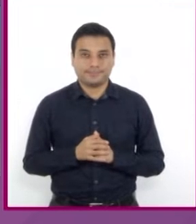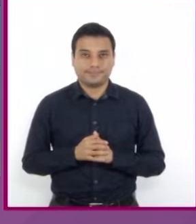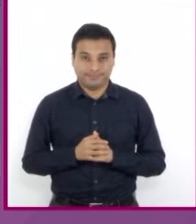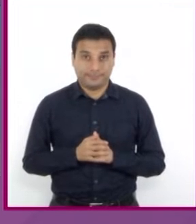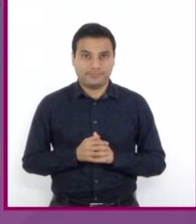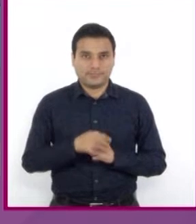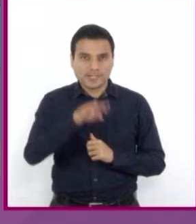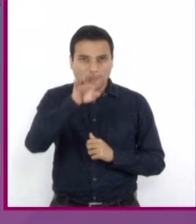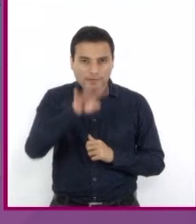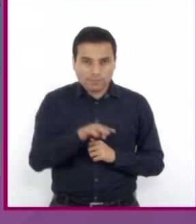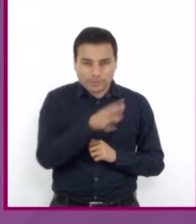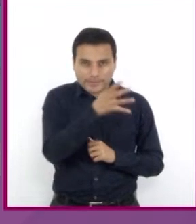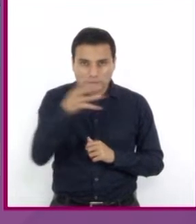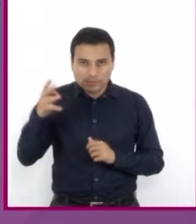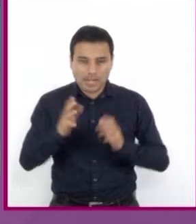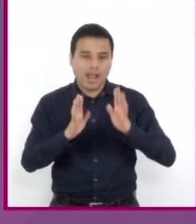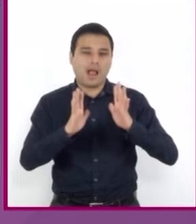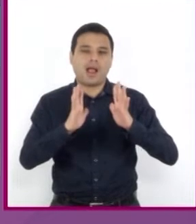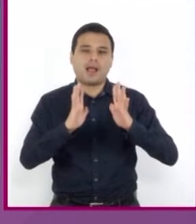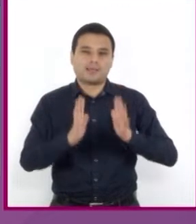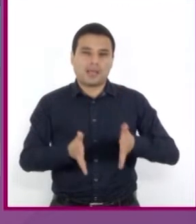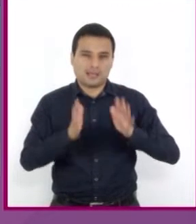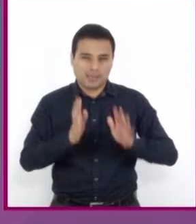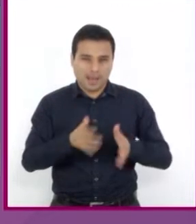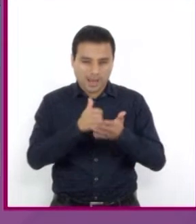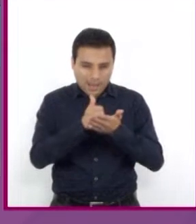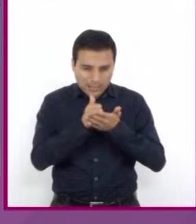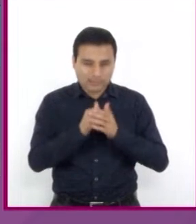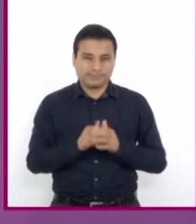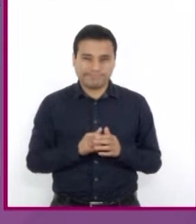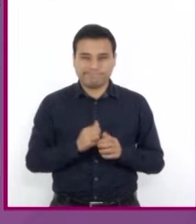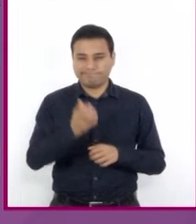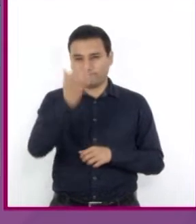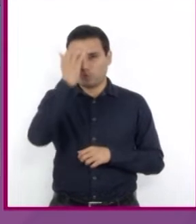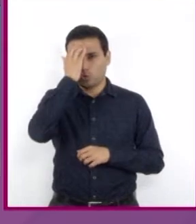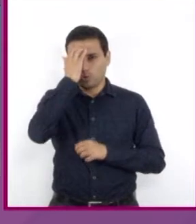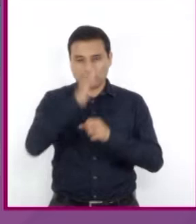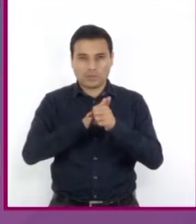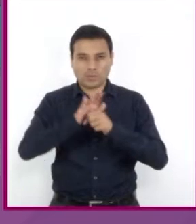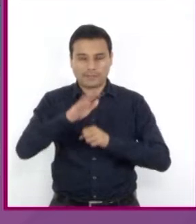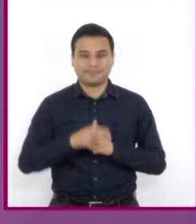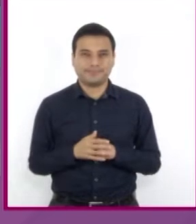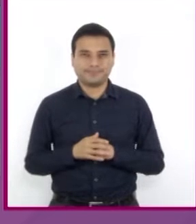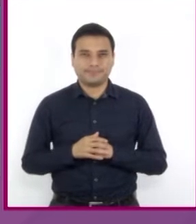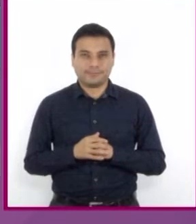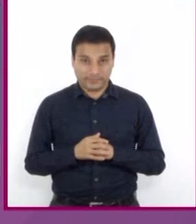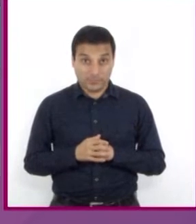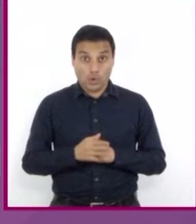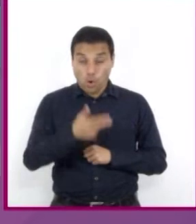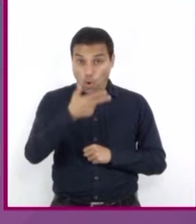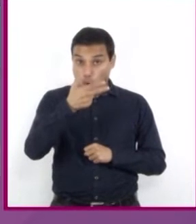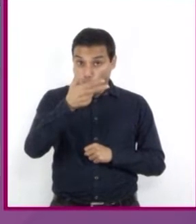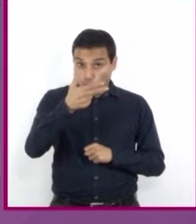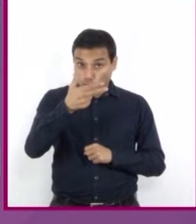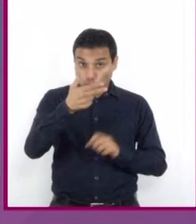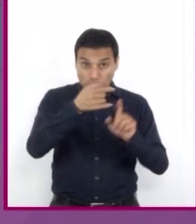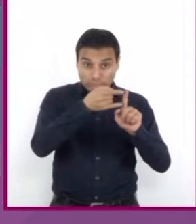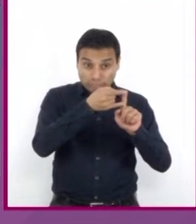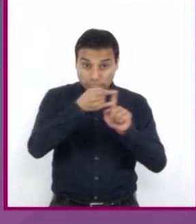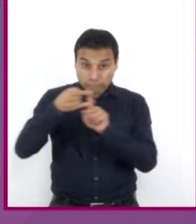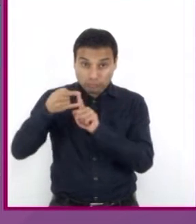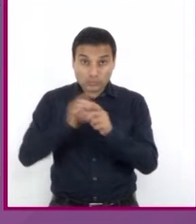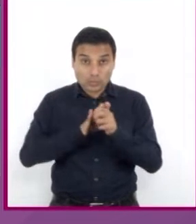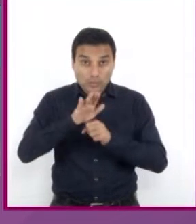datos nos ha ayudado a saber el término que ocupa en la sucesión el estanque con 8 losetas por lado.